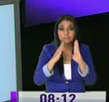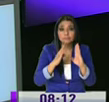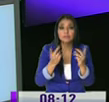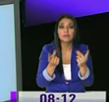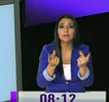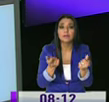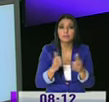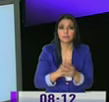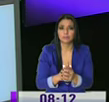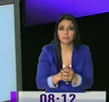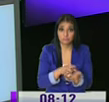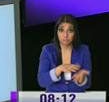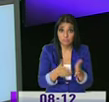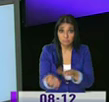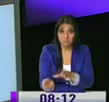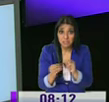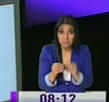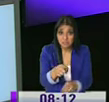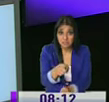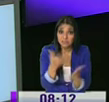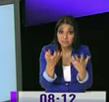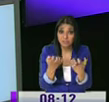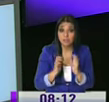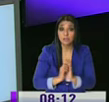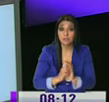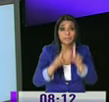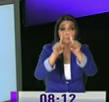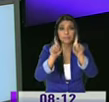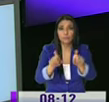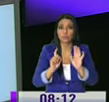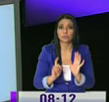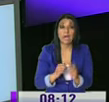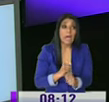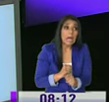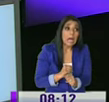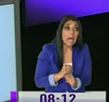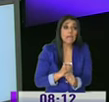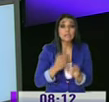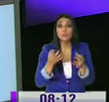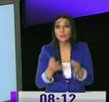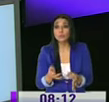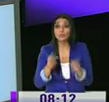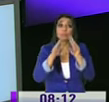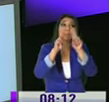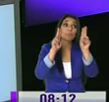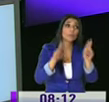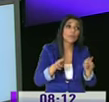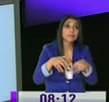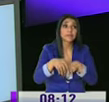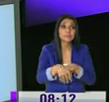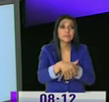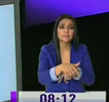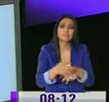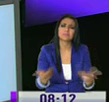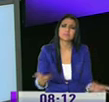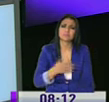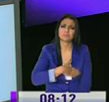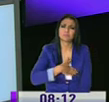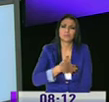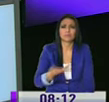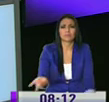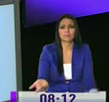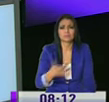cuántos muertos más quiere esta pregunta hay grandes y chicas había que poner el puente que señalizar por favor no seamos